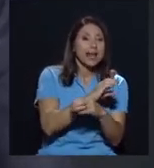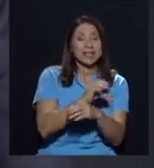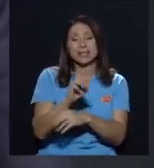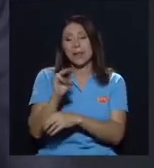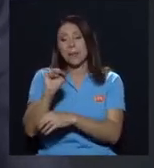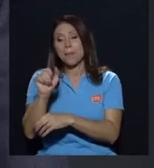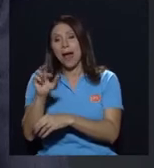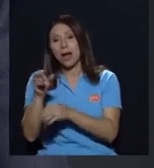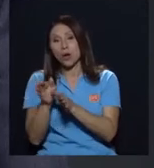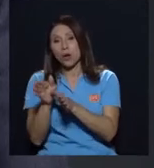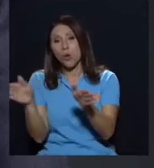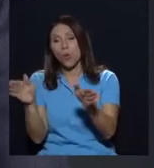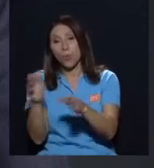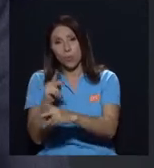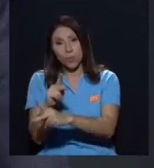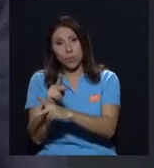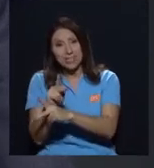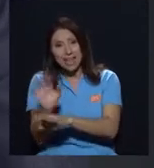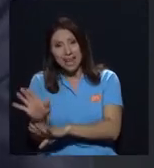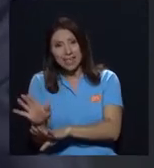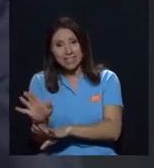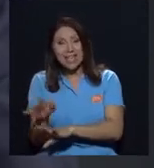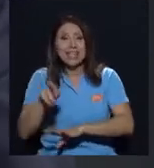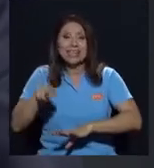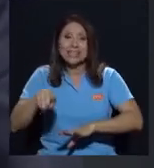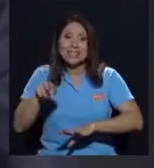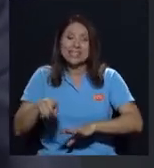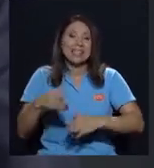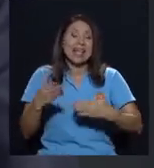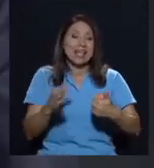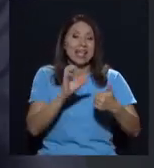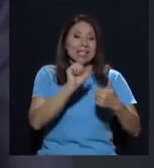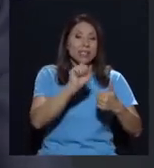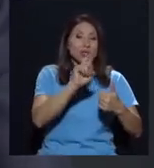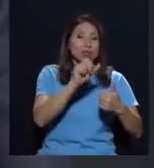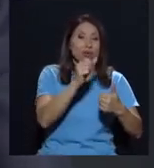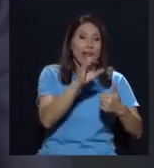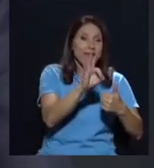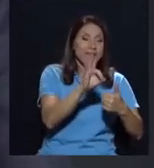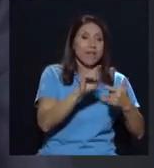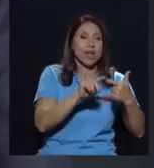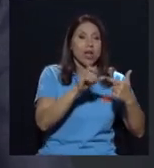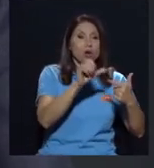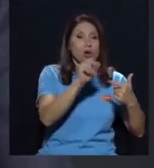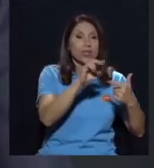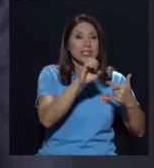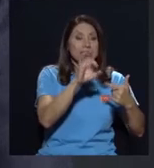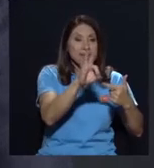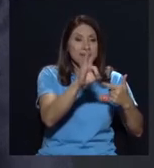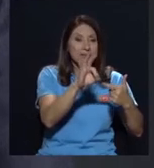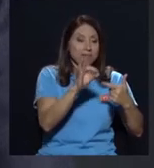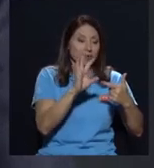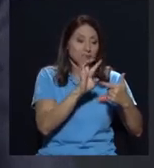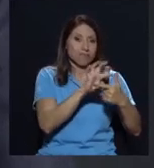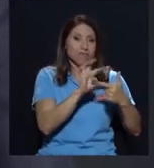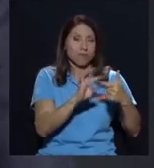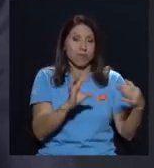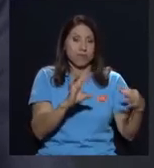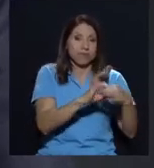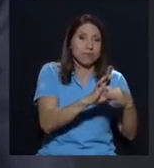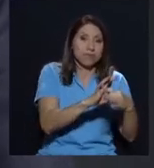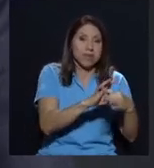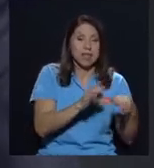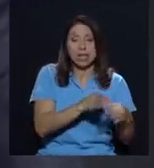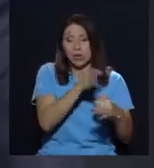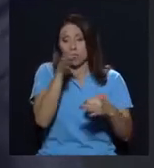estrecha coordinación entre su jefe con así de un lado y el otro lado el banco central y como